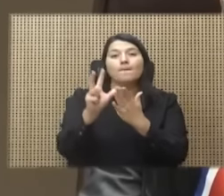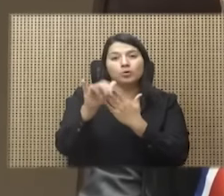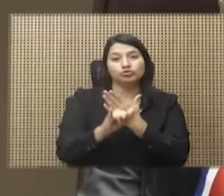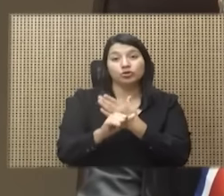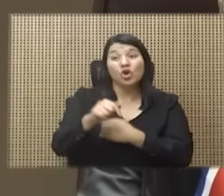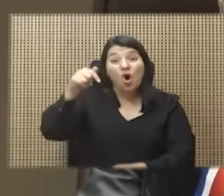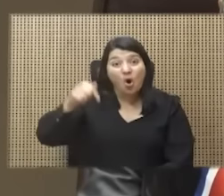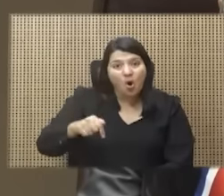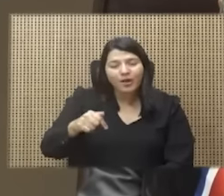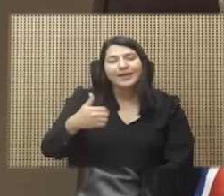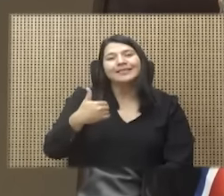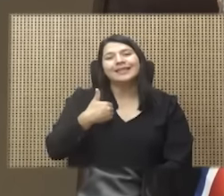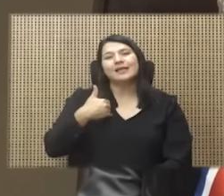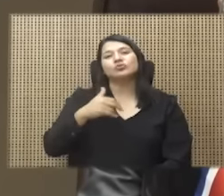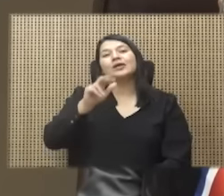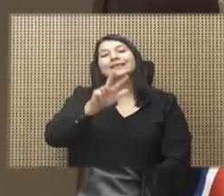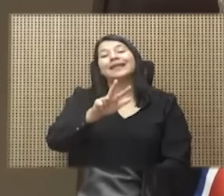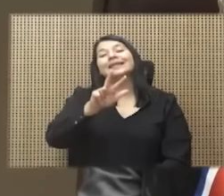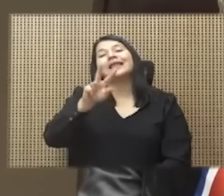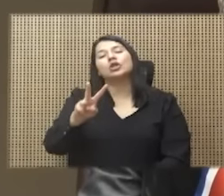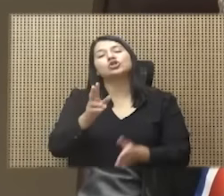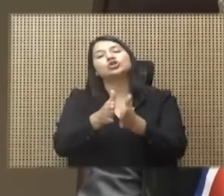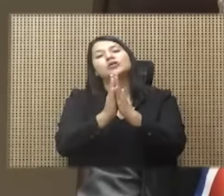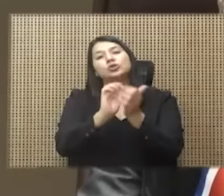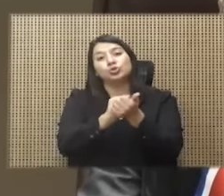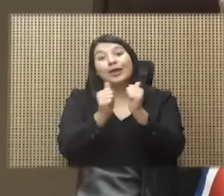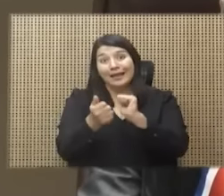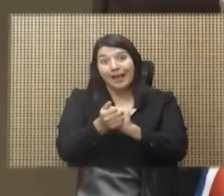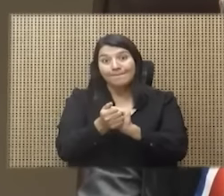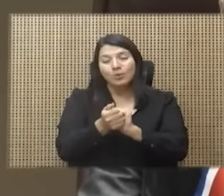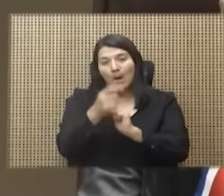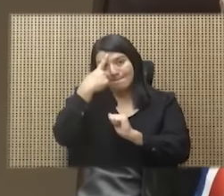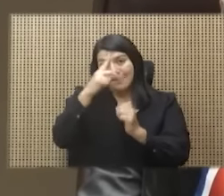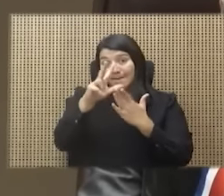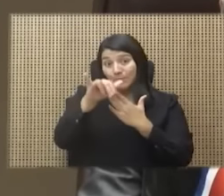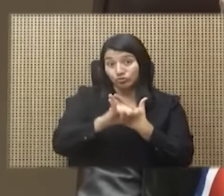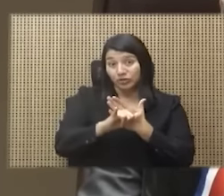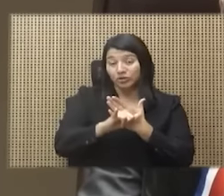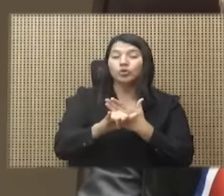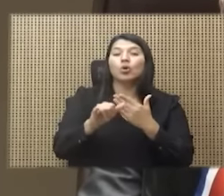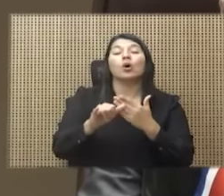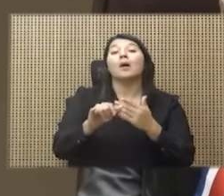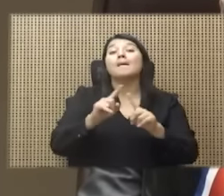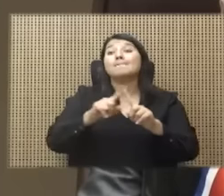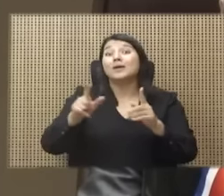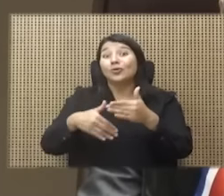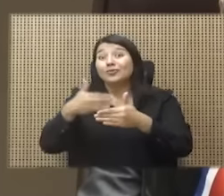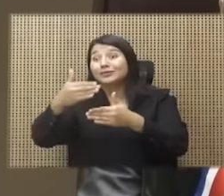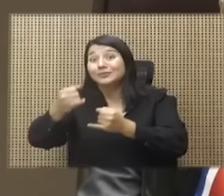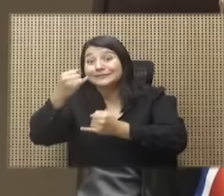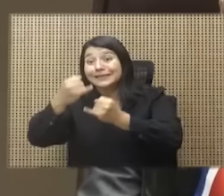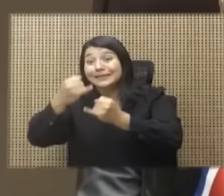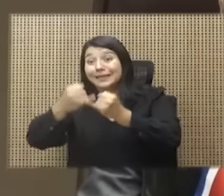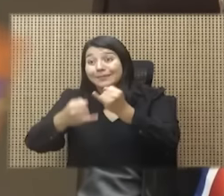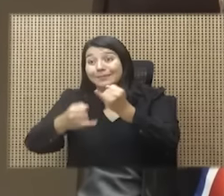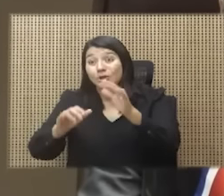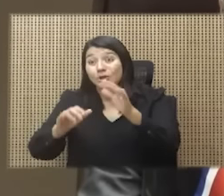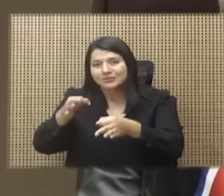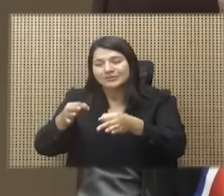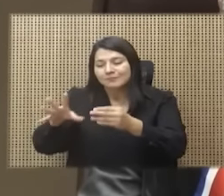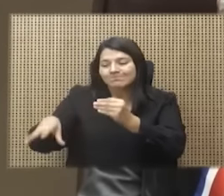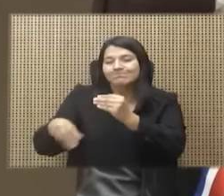mociones presentadas antes de comenzar la Comisión de Jurídicos. Al terminar la Comisión de Jurídicos, 72 mociones presentadas, 40